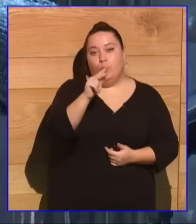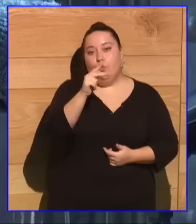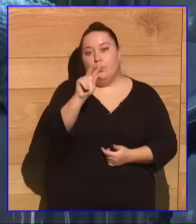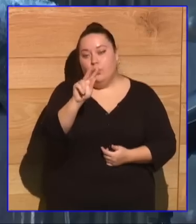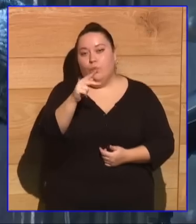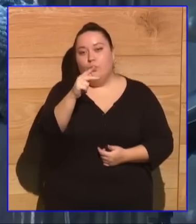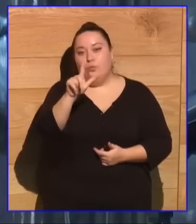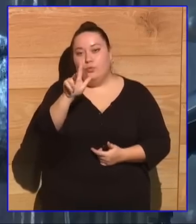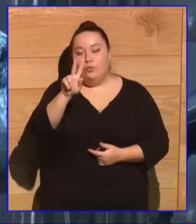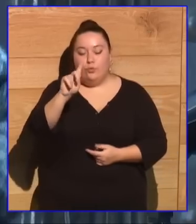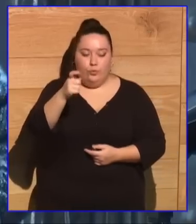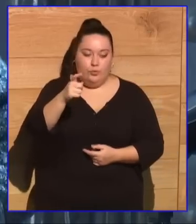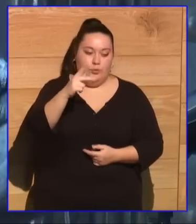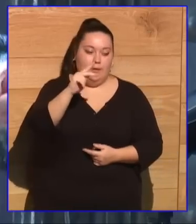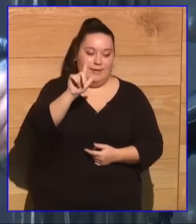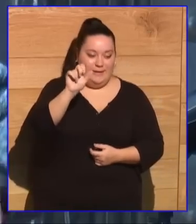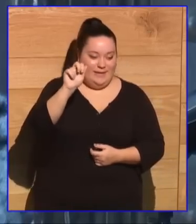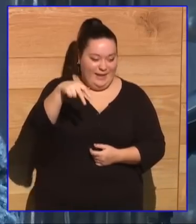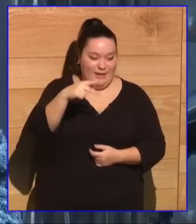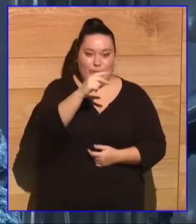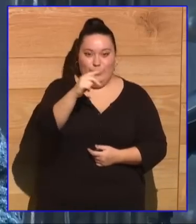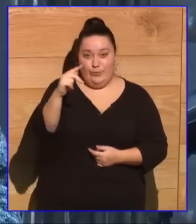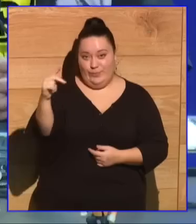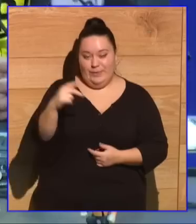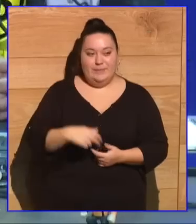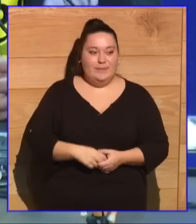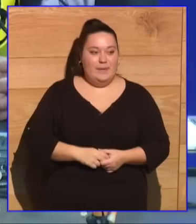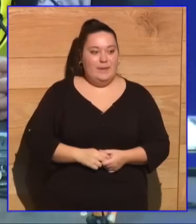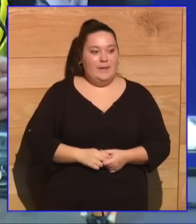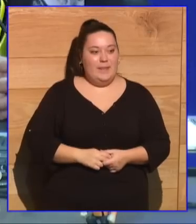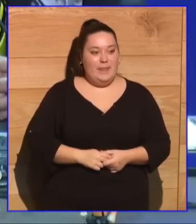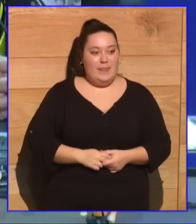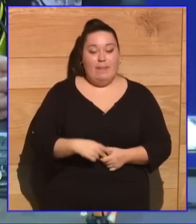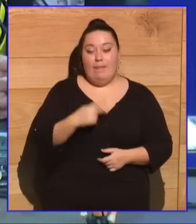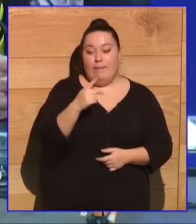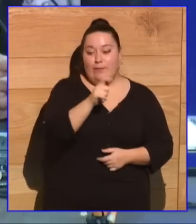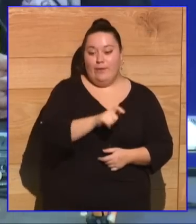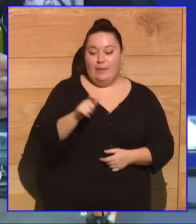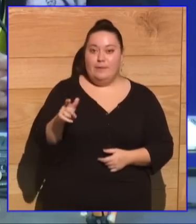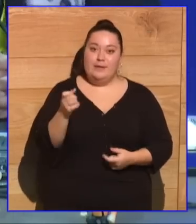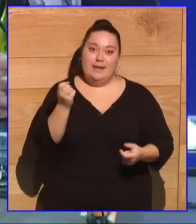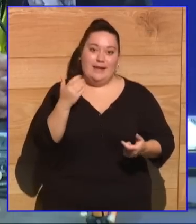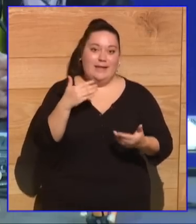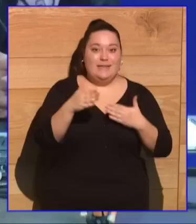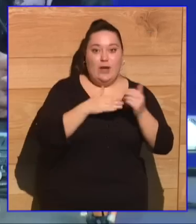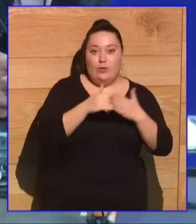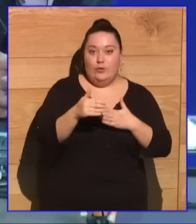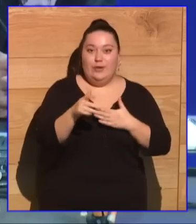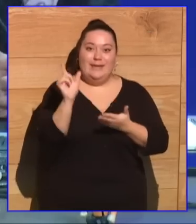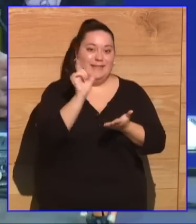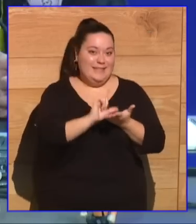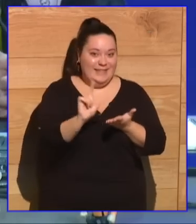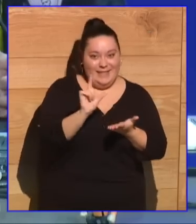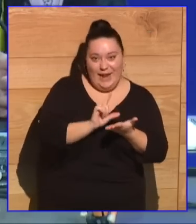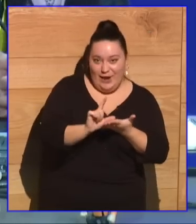Klan. Klux Klan. Eso. Bien, ahora tú, Arturo. Dos de los grandes autores